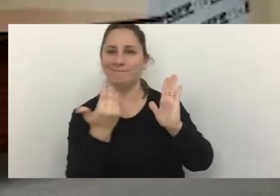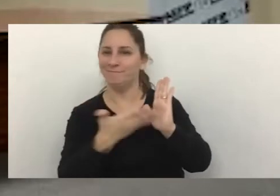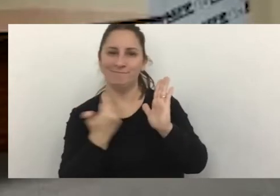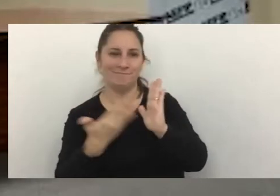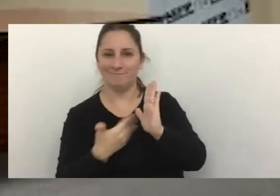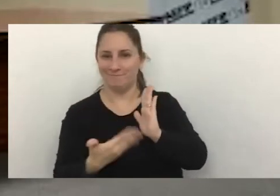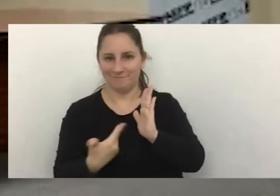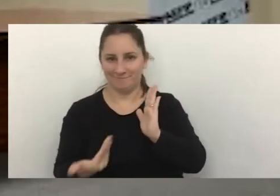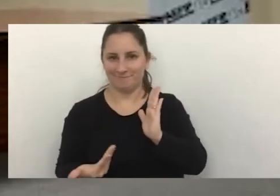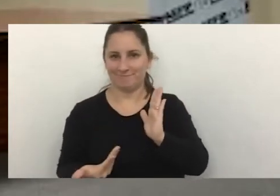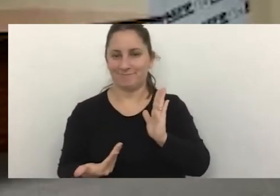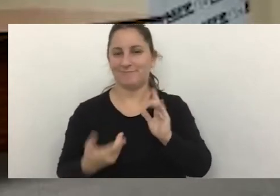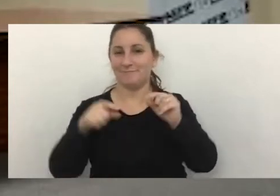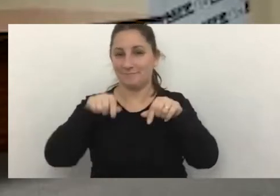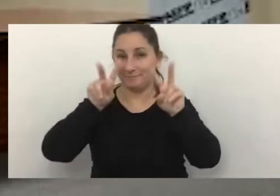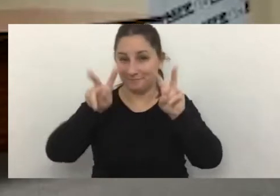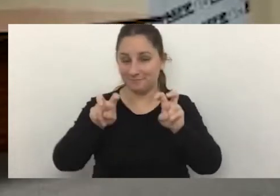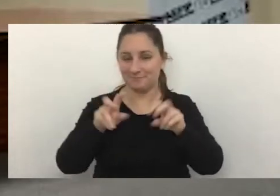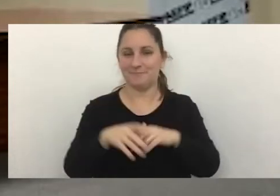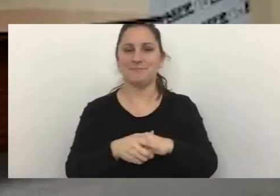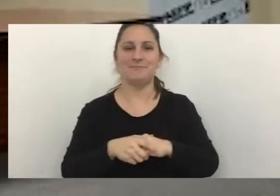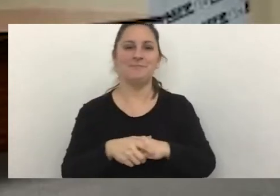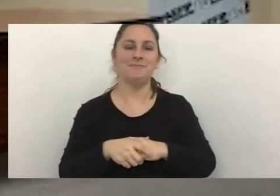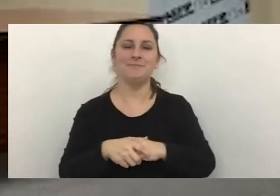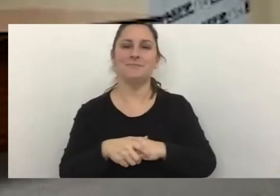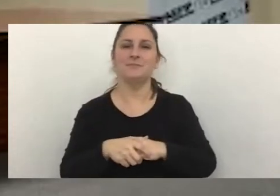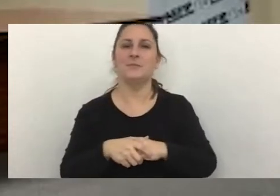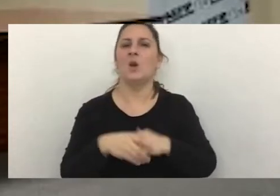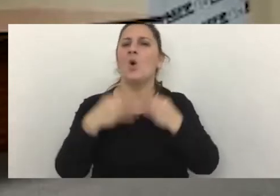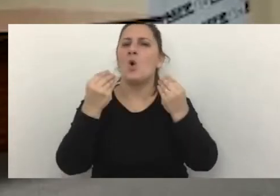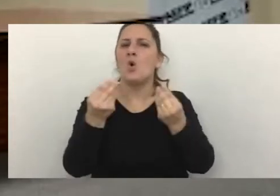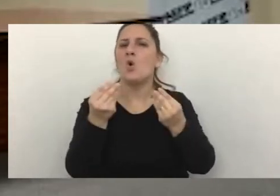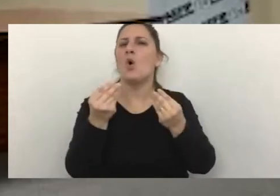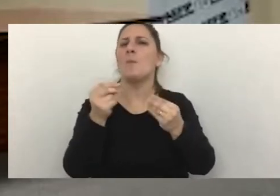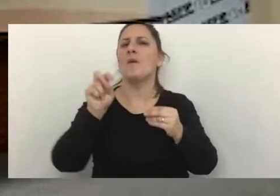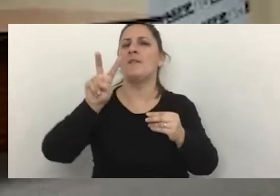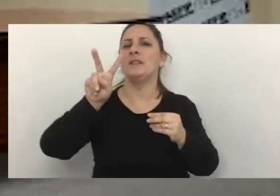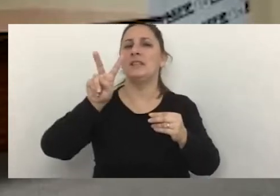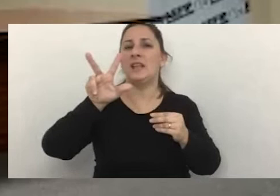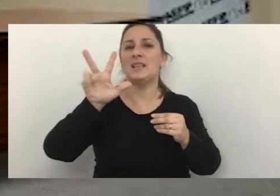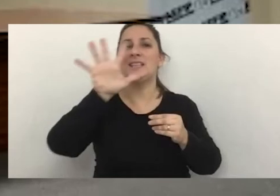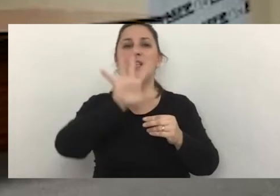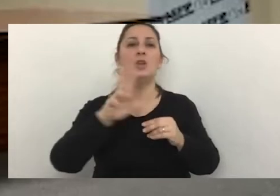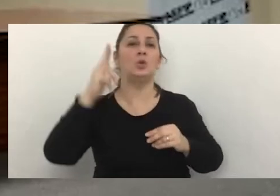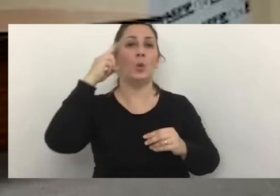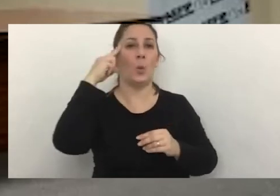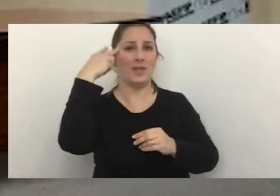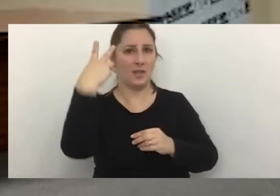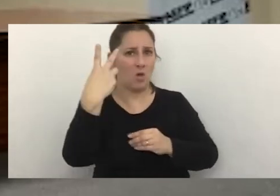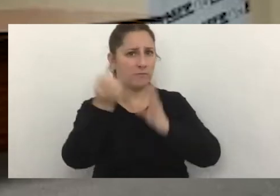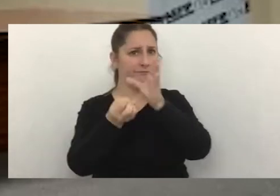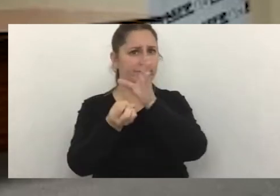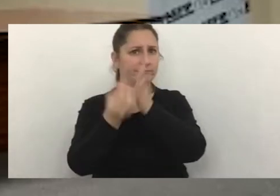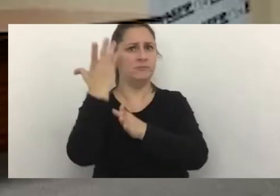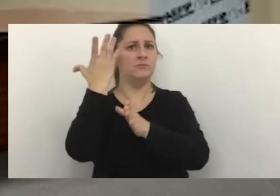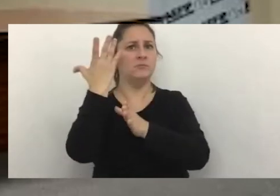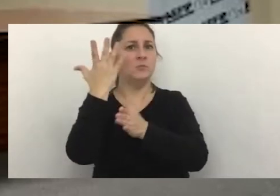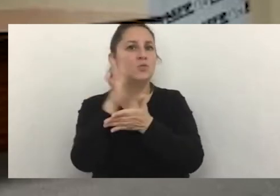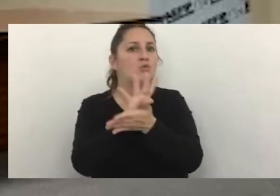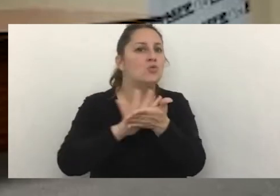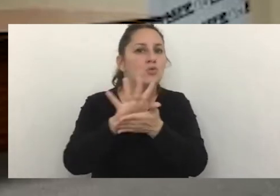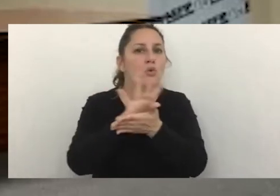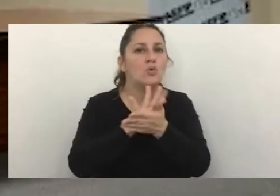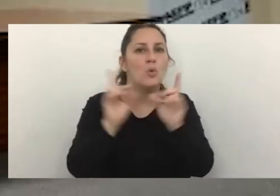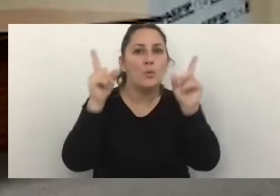Este es el tema. Ahora, ¿cómo aparece la 23.592 solucionando un problema que se podría